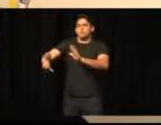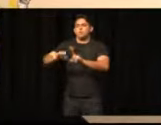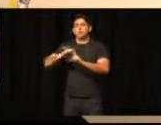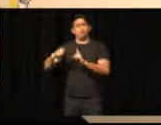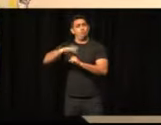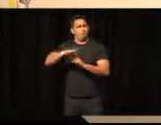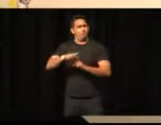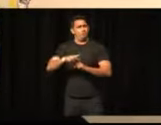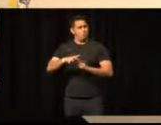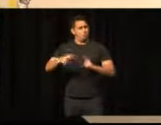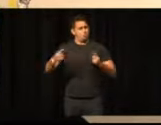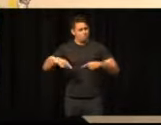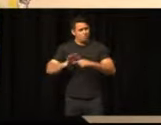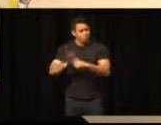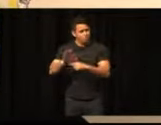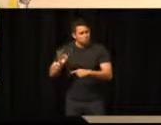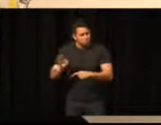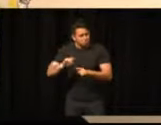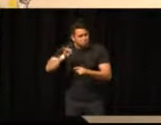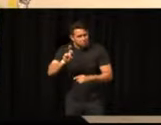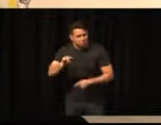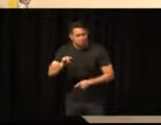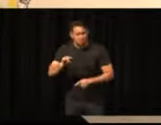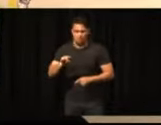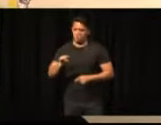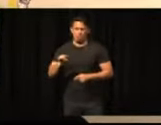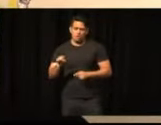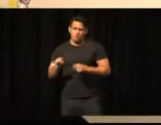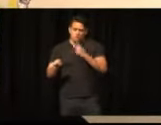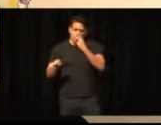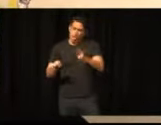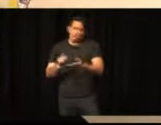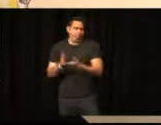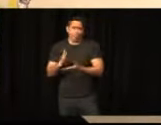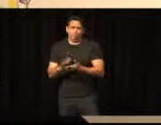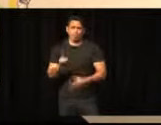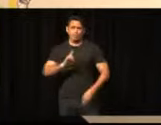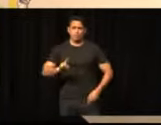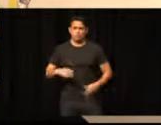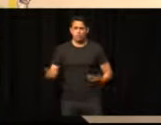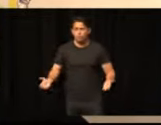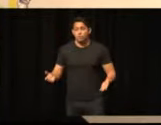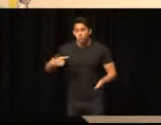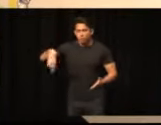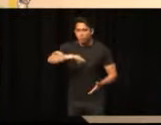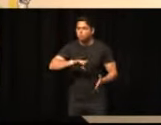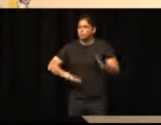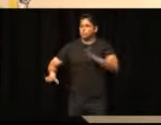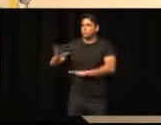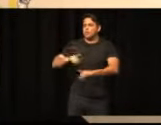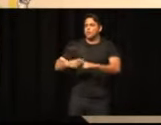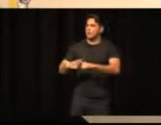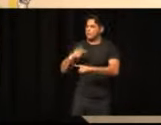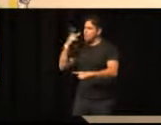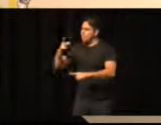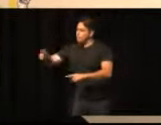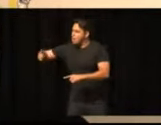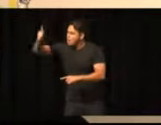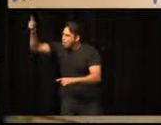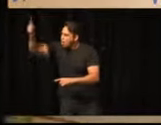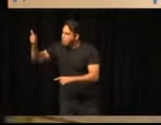no. Creo que debemos tener mucho cuidado con ello. Sí, las organizaciones deben mejorar sus